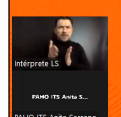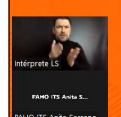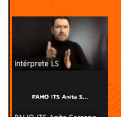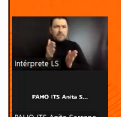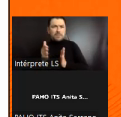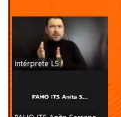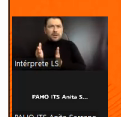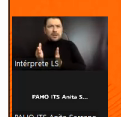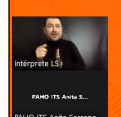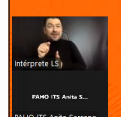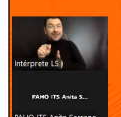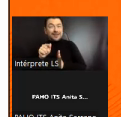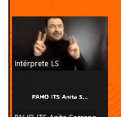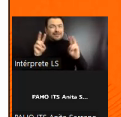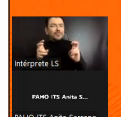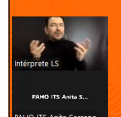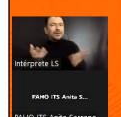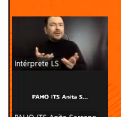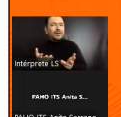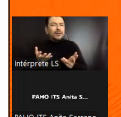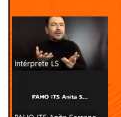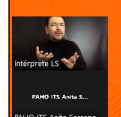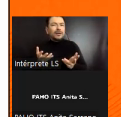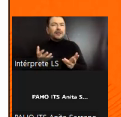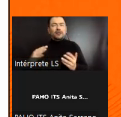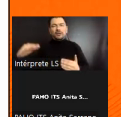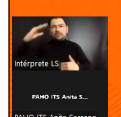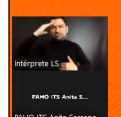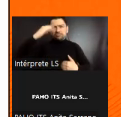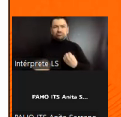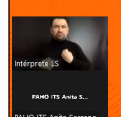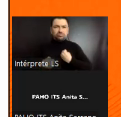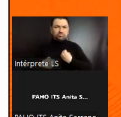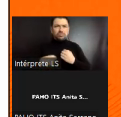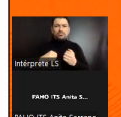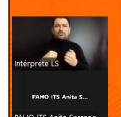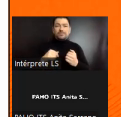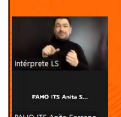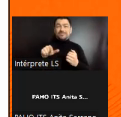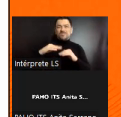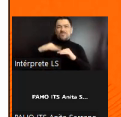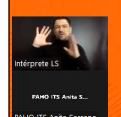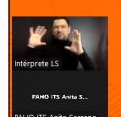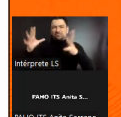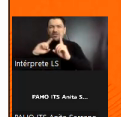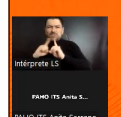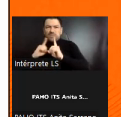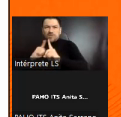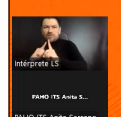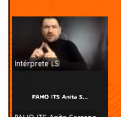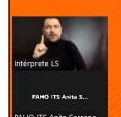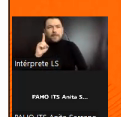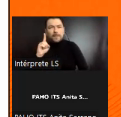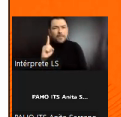la perspectiva militar y policial sobre respuesta pública, pero no estaba habiendo una transformación de